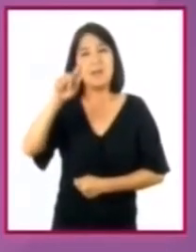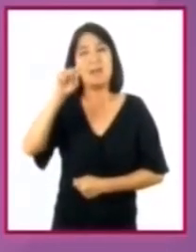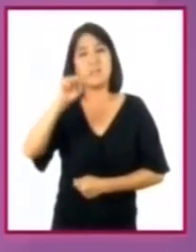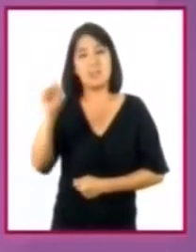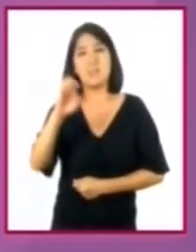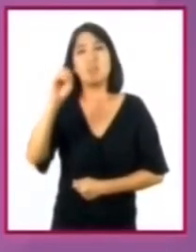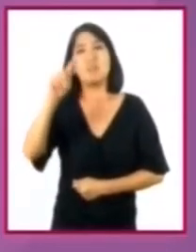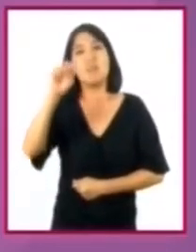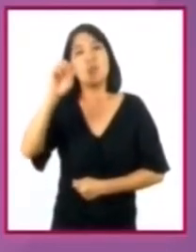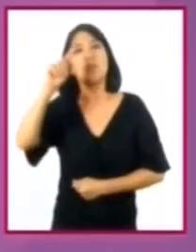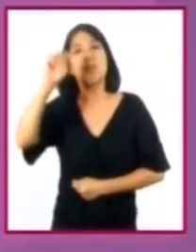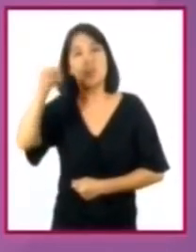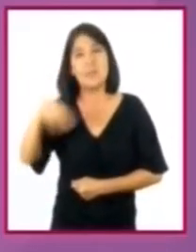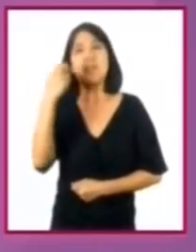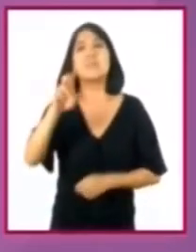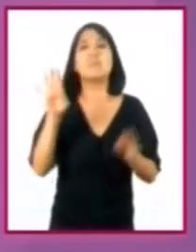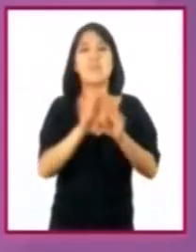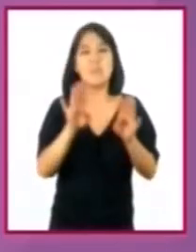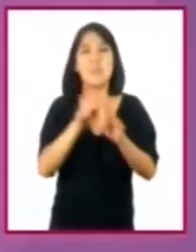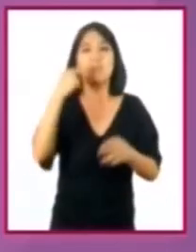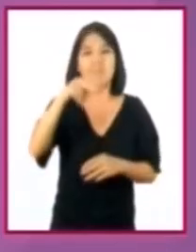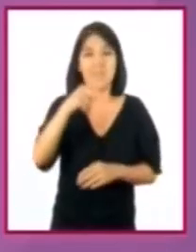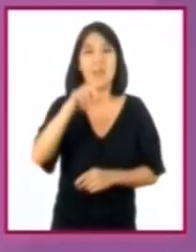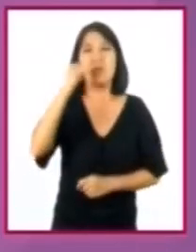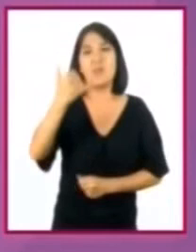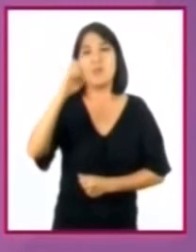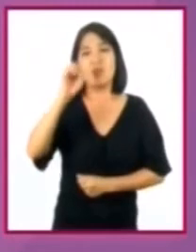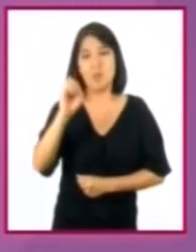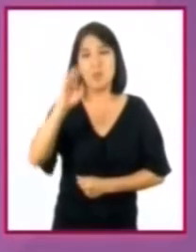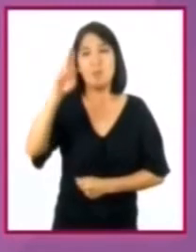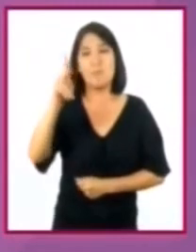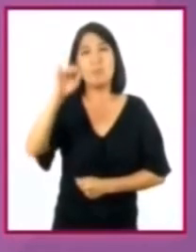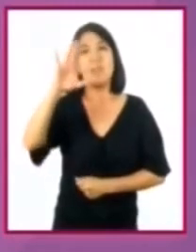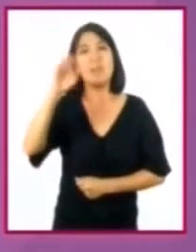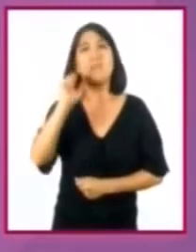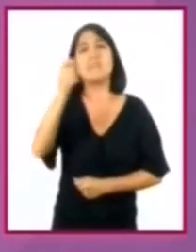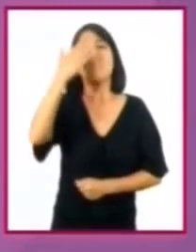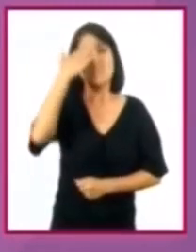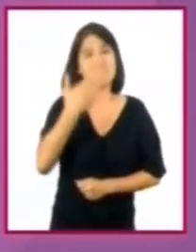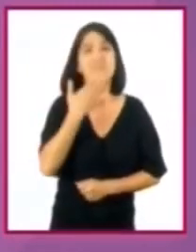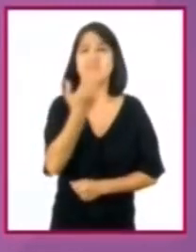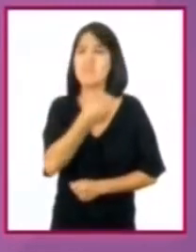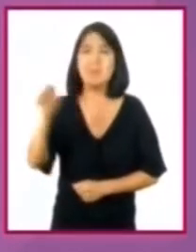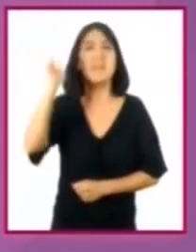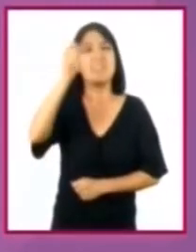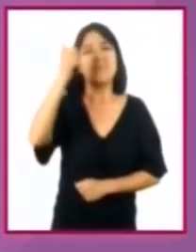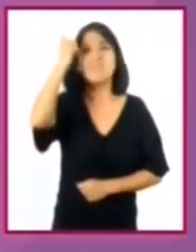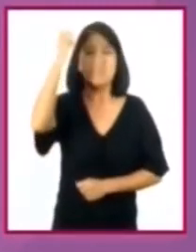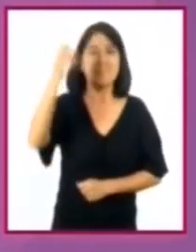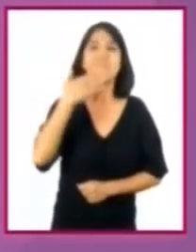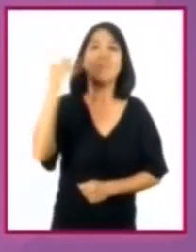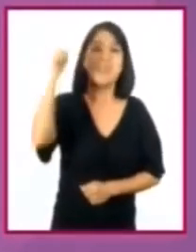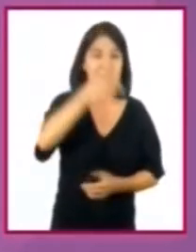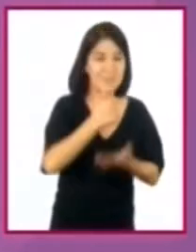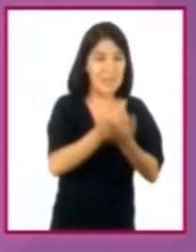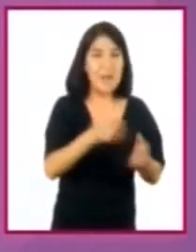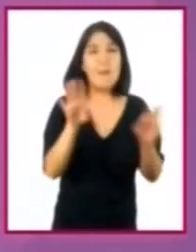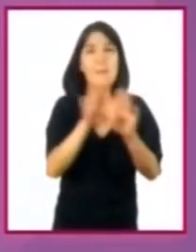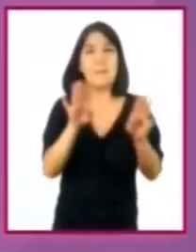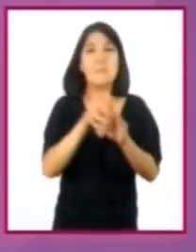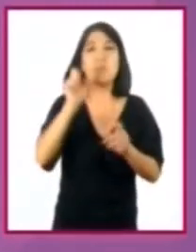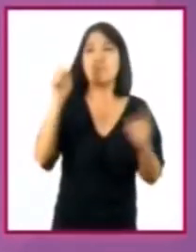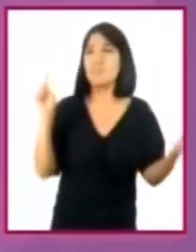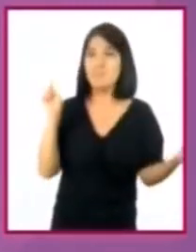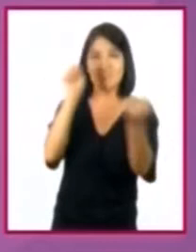El sacerdote principal del templo de Yopico era un viejo muy sabio, un gran servidor de los dioses. Él sabía hablar con nuestro